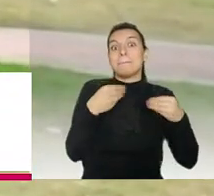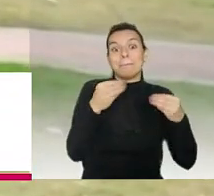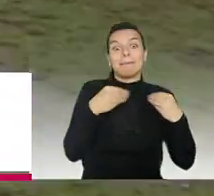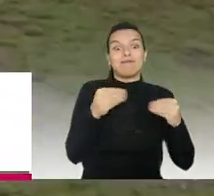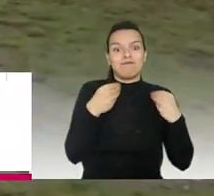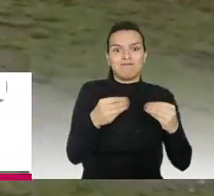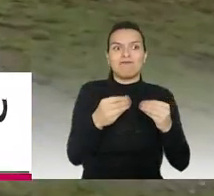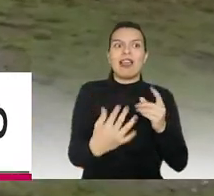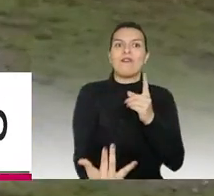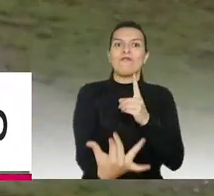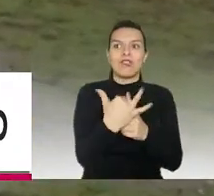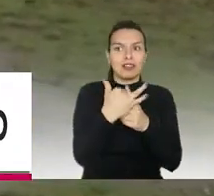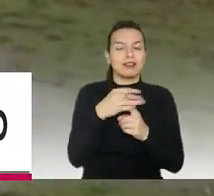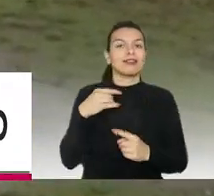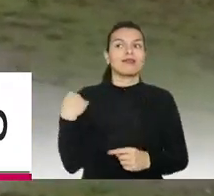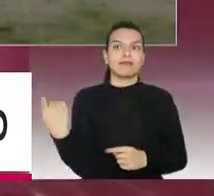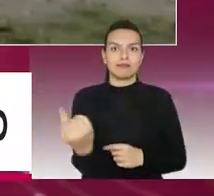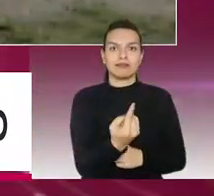todos